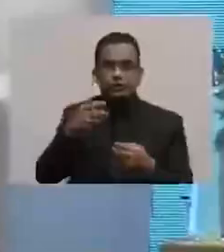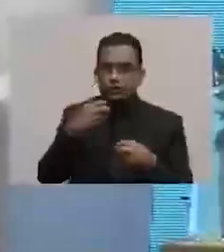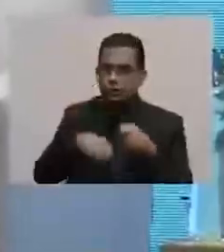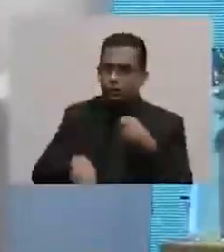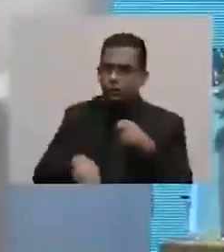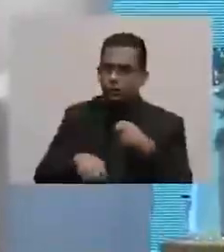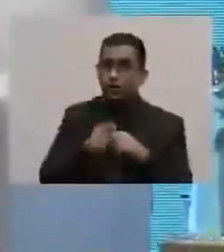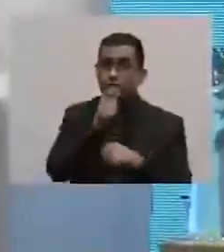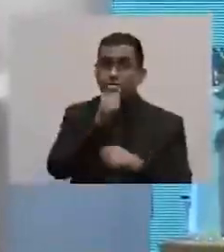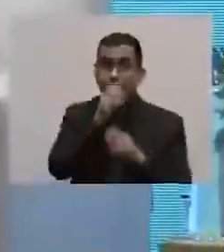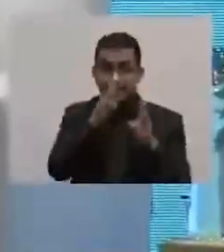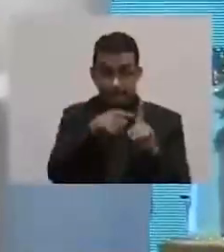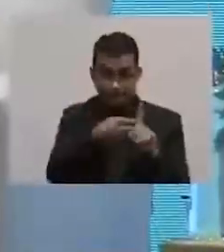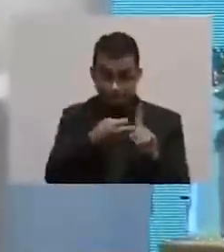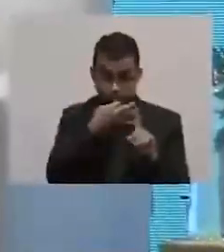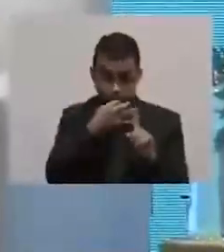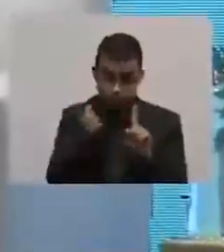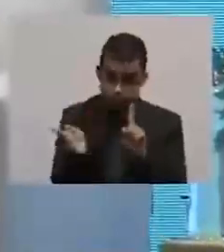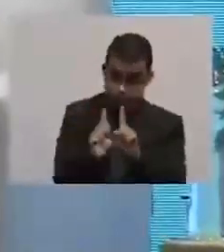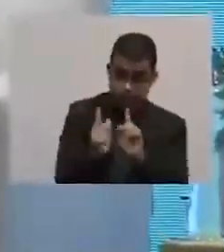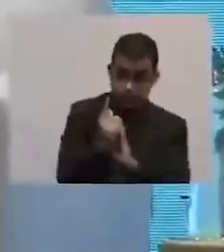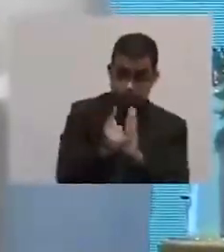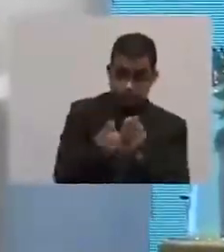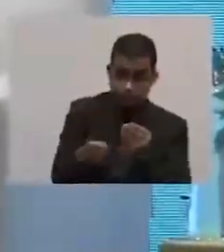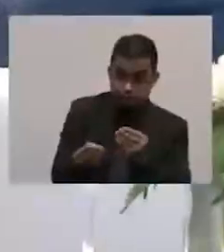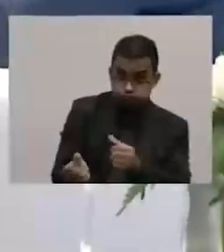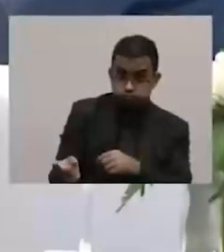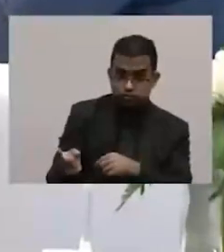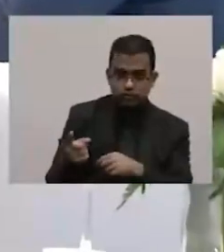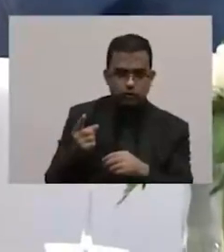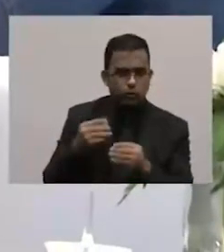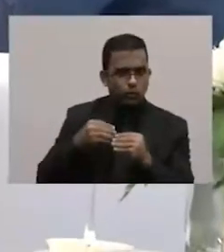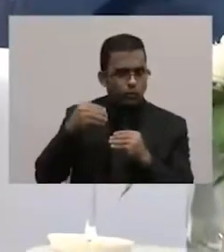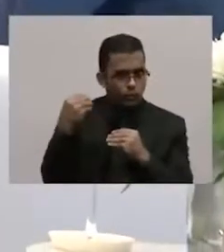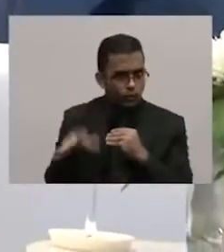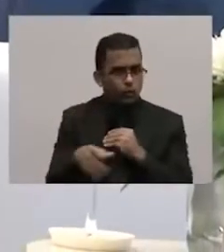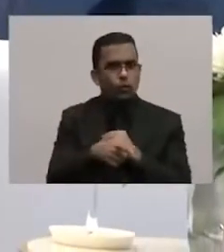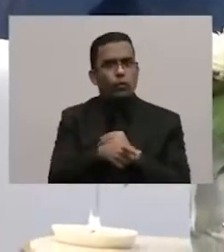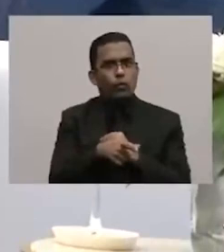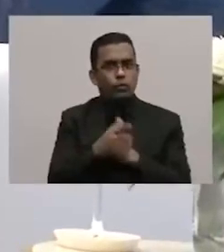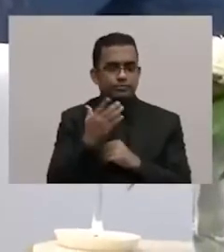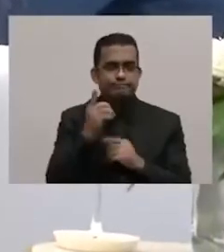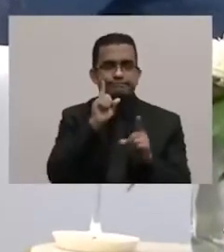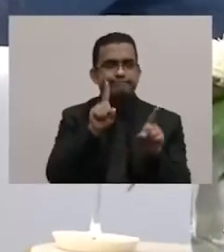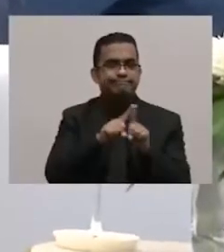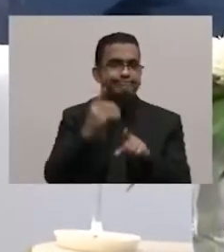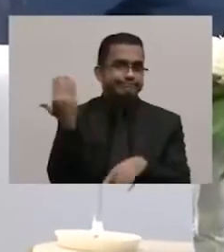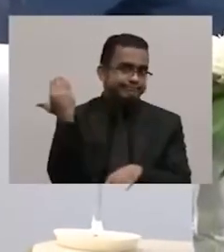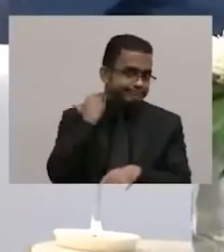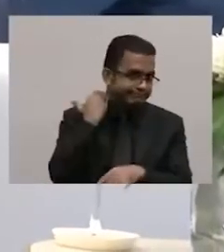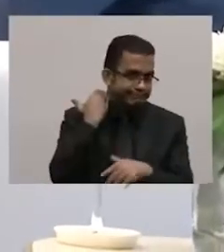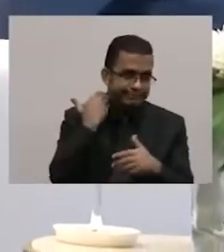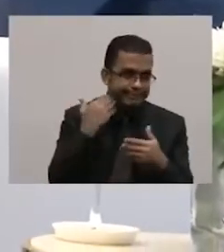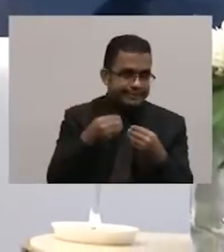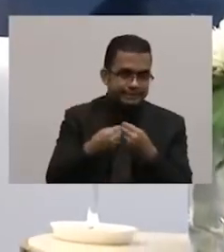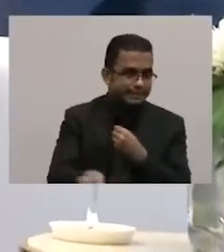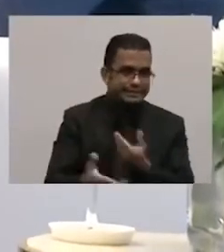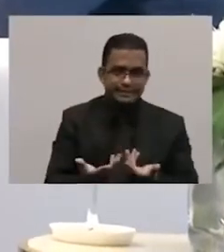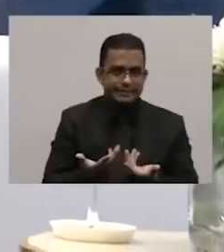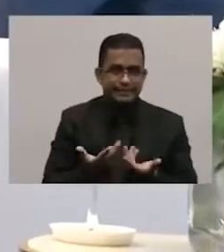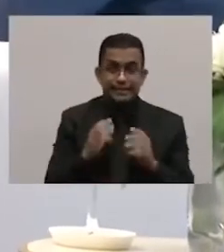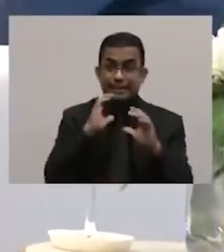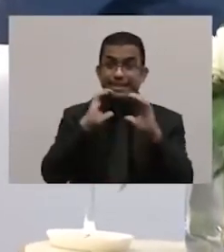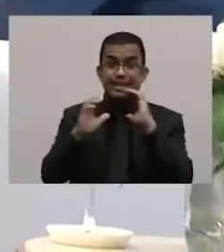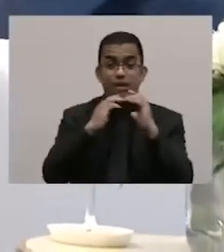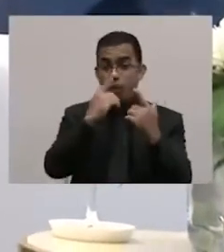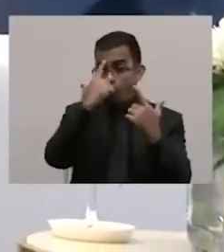No hay periodista que pueda resistir eso. Y eso opera como una espada en la yugular a un ejercicio libre de la comunicación.